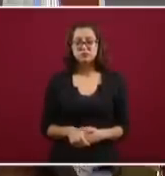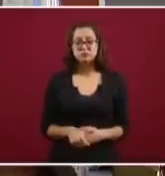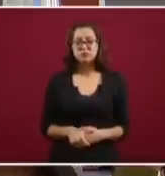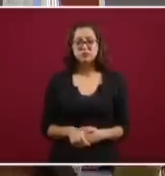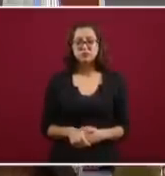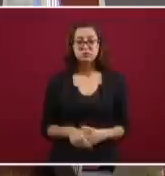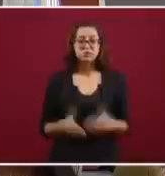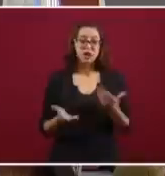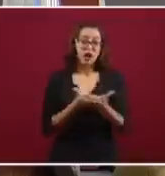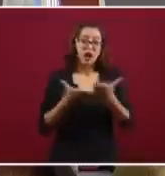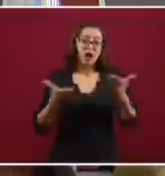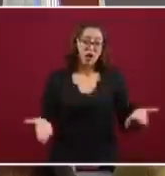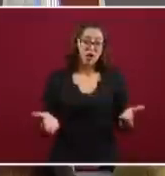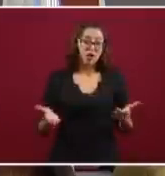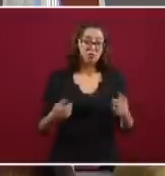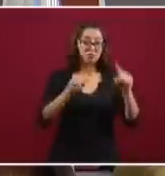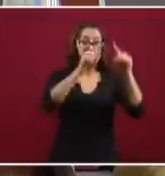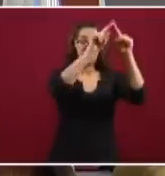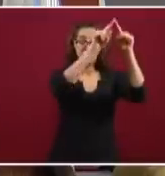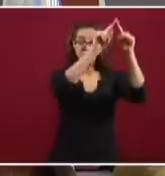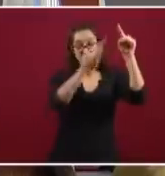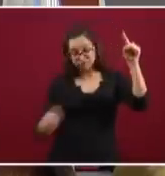Y esto es lo nuestro.